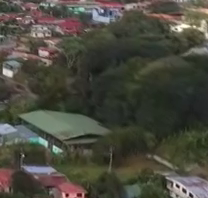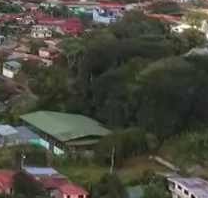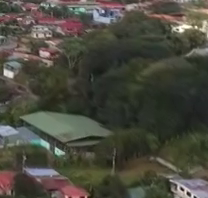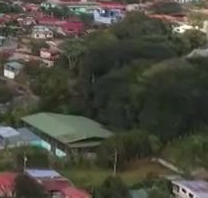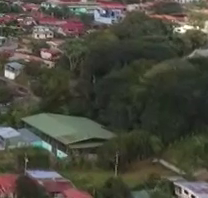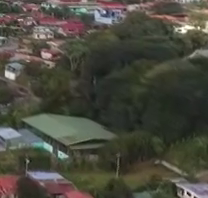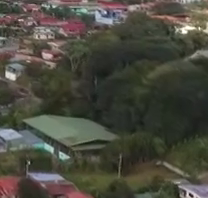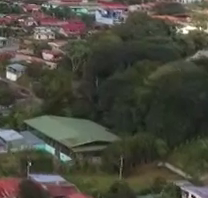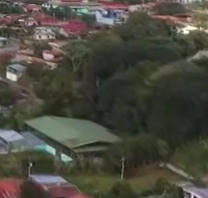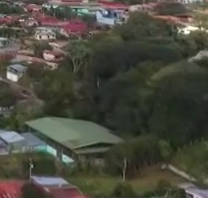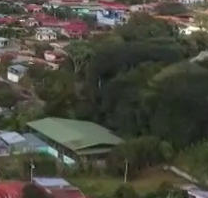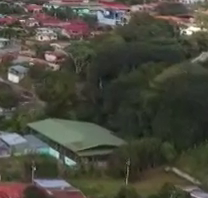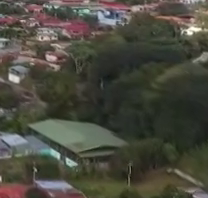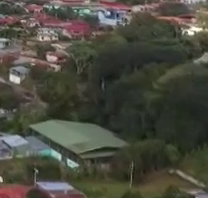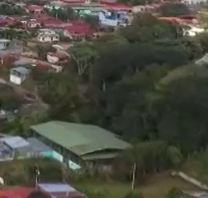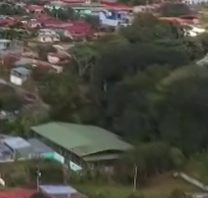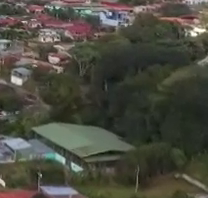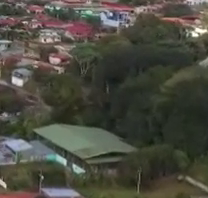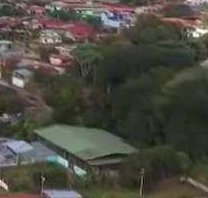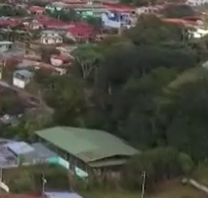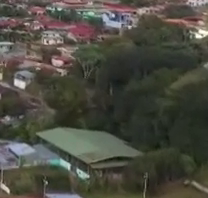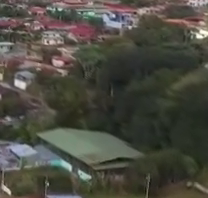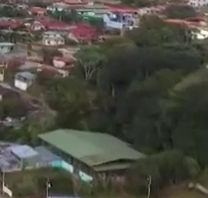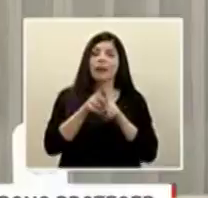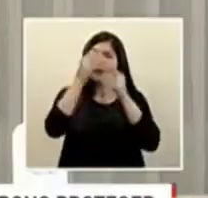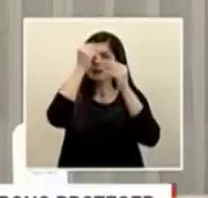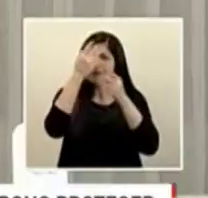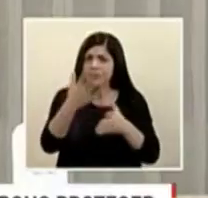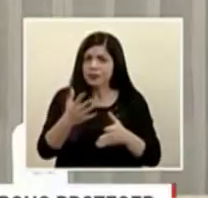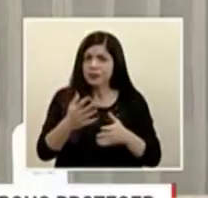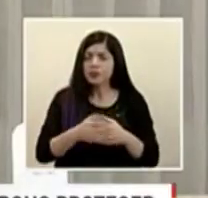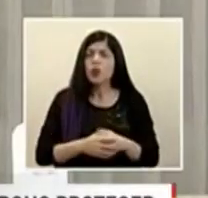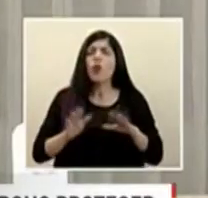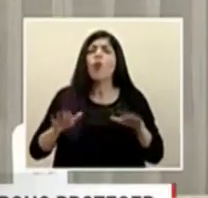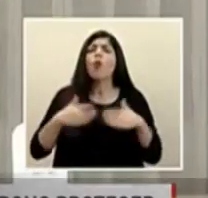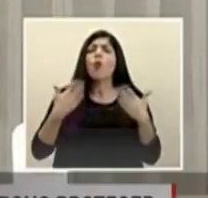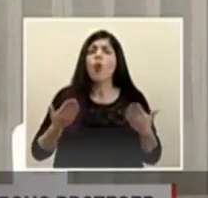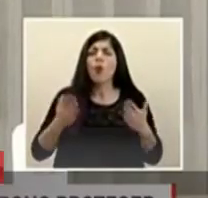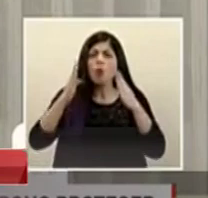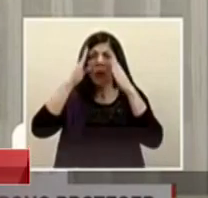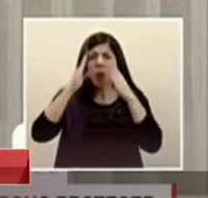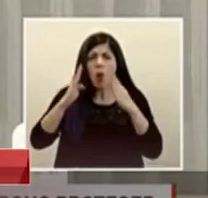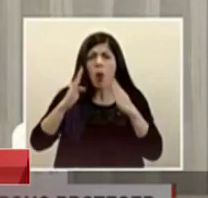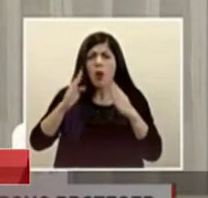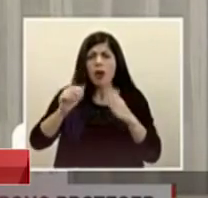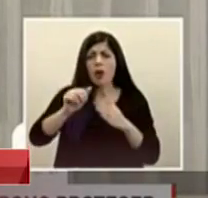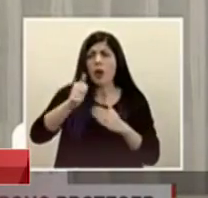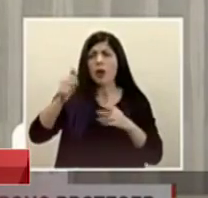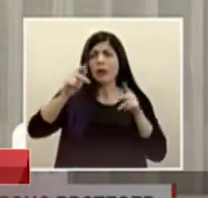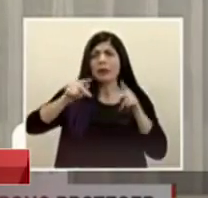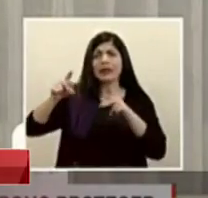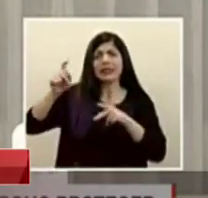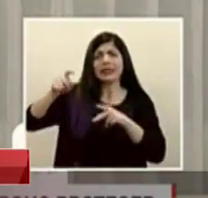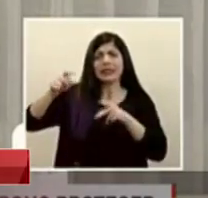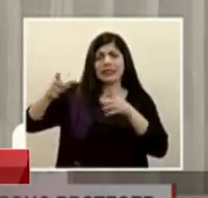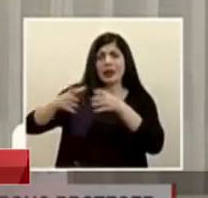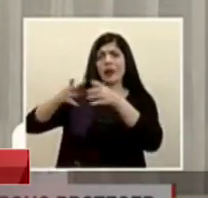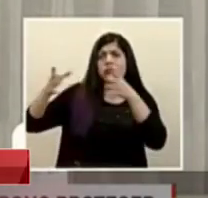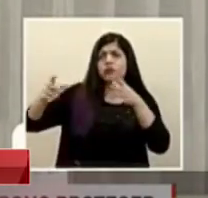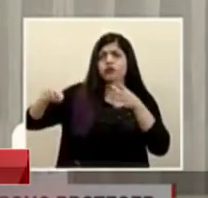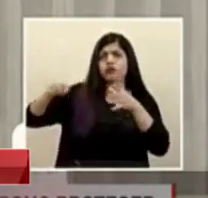en un proceso de análisis para su aprobación o no. Que para poder cubrir a ese resto de la población, pues